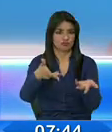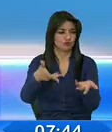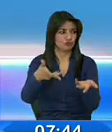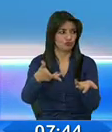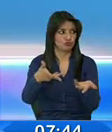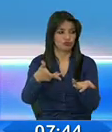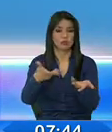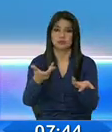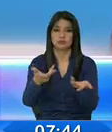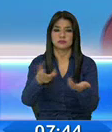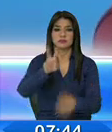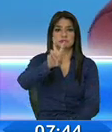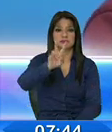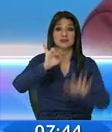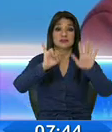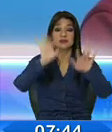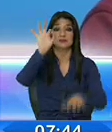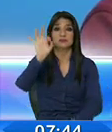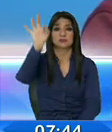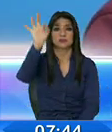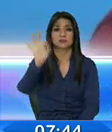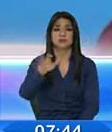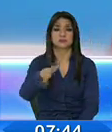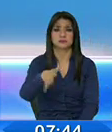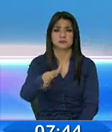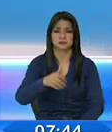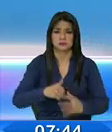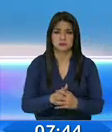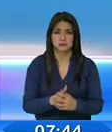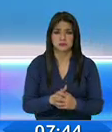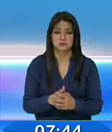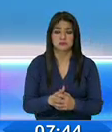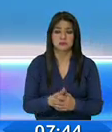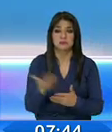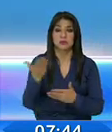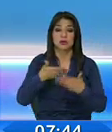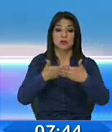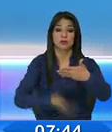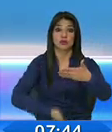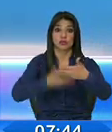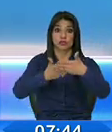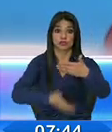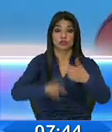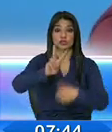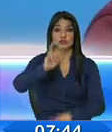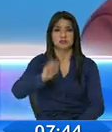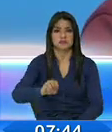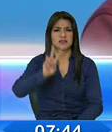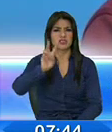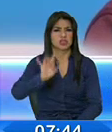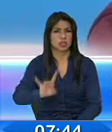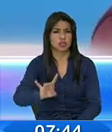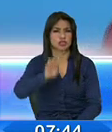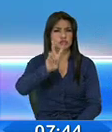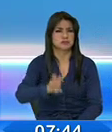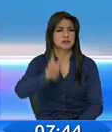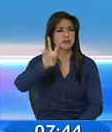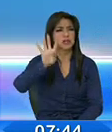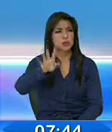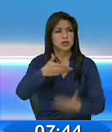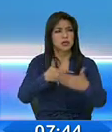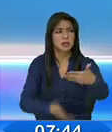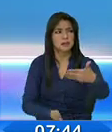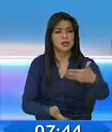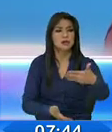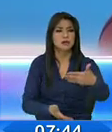dando un rendimiento del 26 por ciento más o menos y los bonos de 2.028 2029 están dando